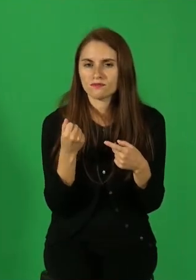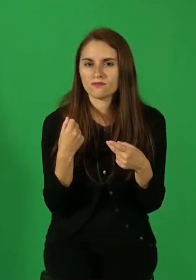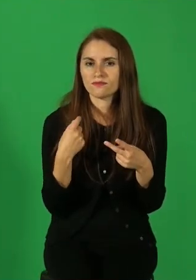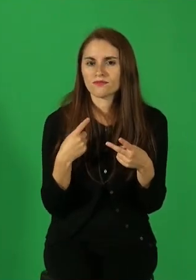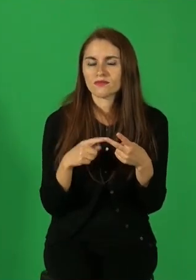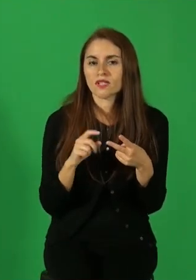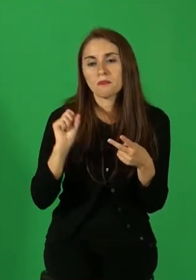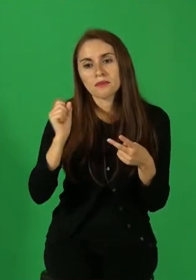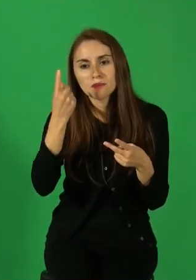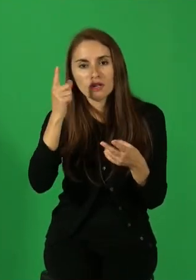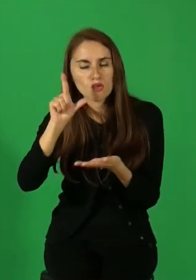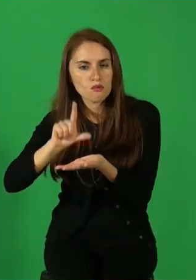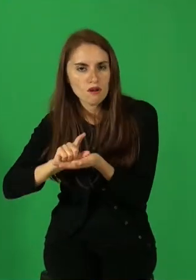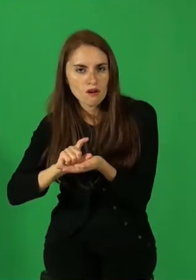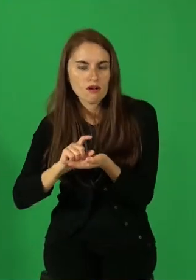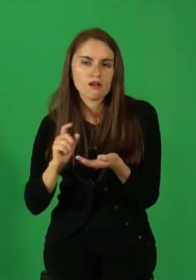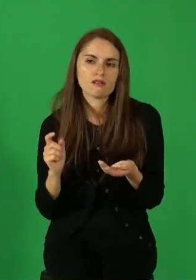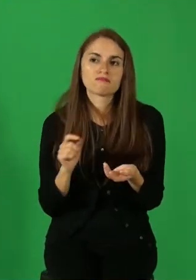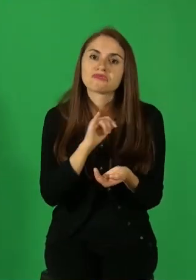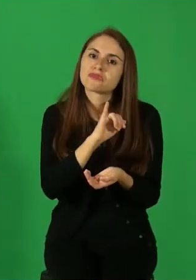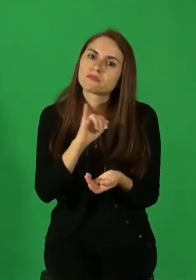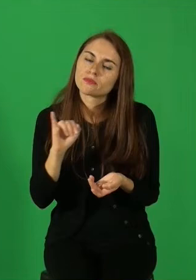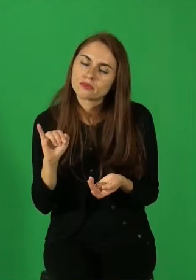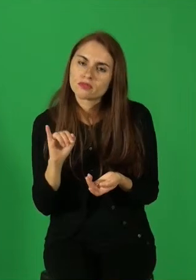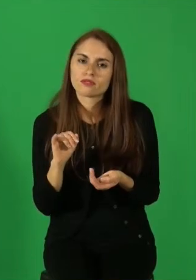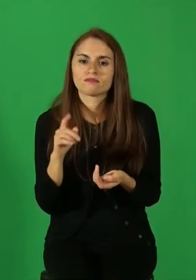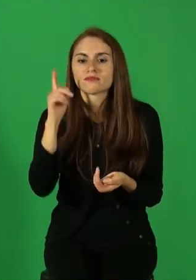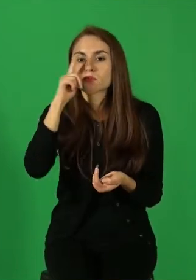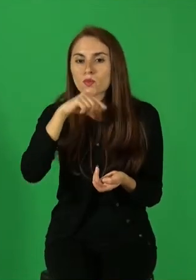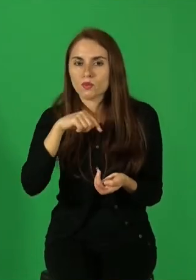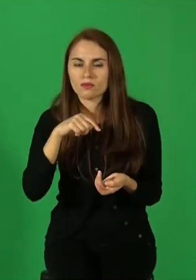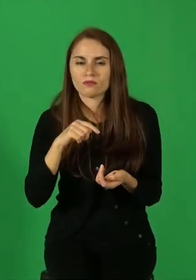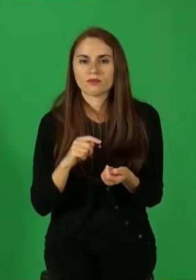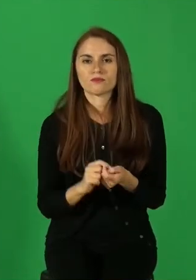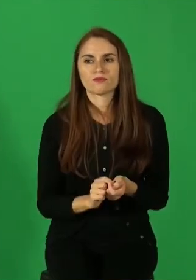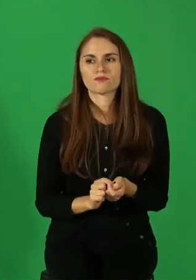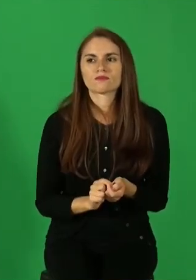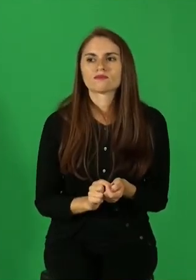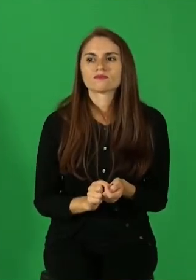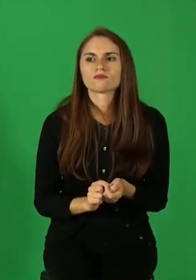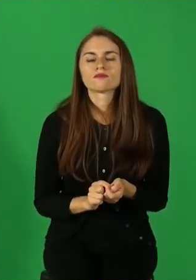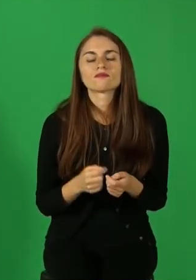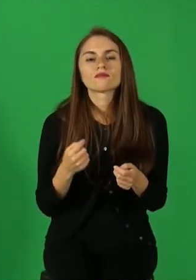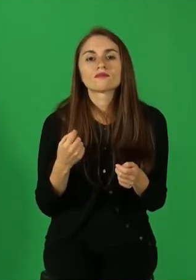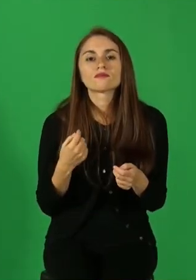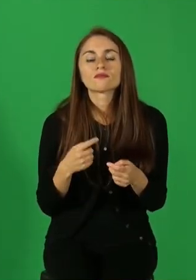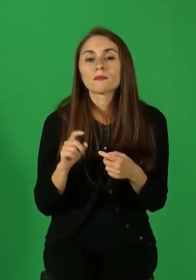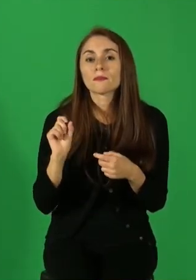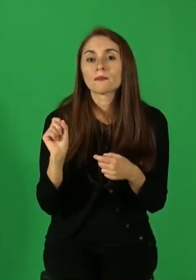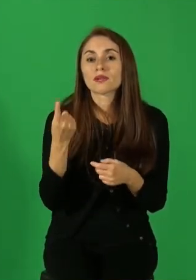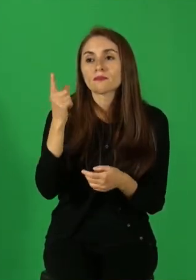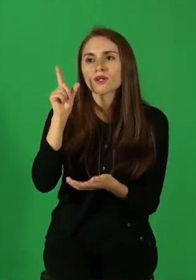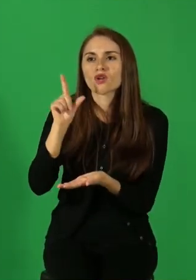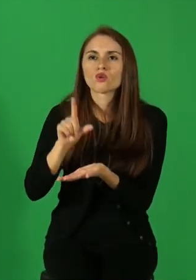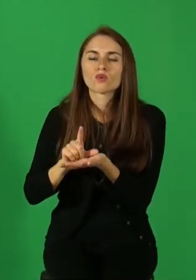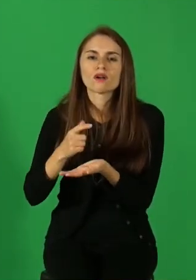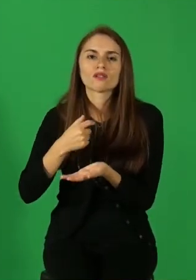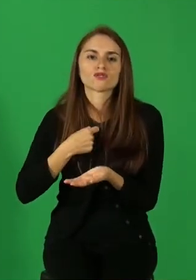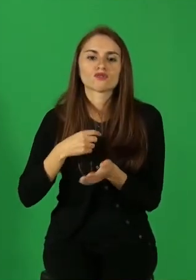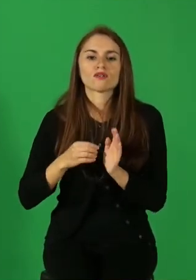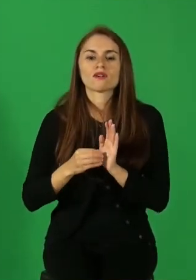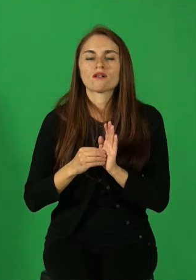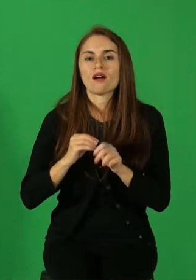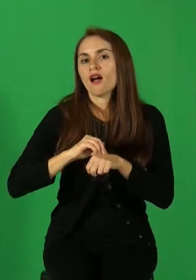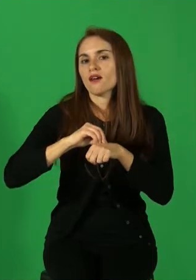primer lugar, a continuación, por último. En primer lugar, daré a